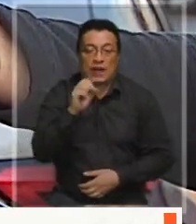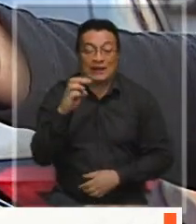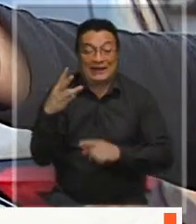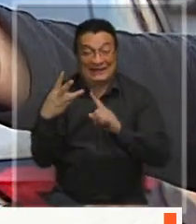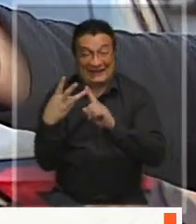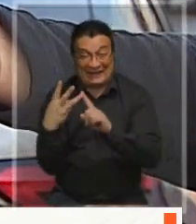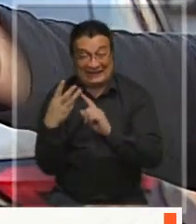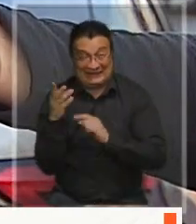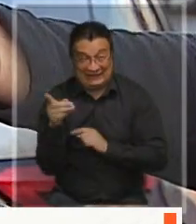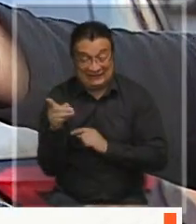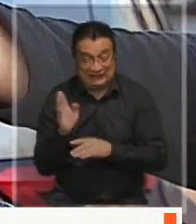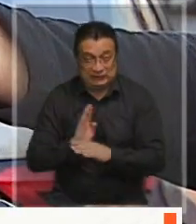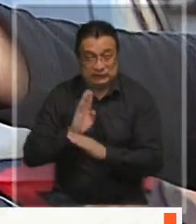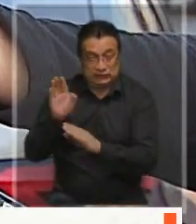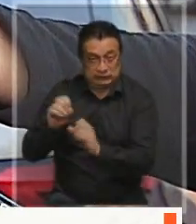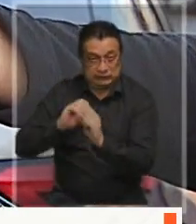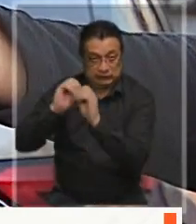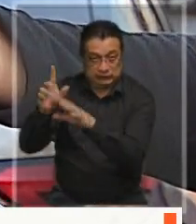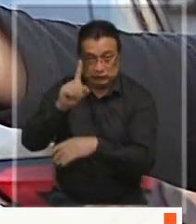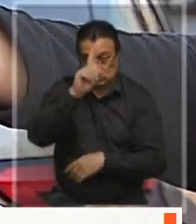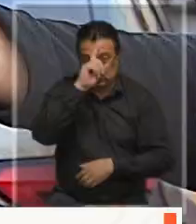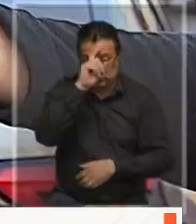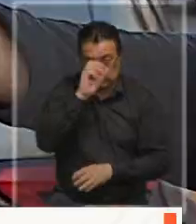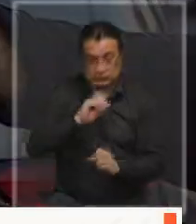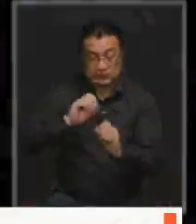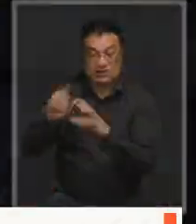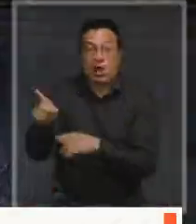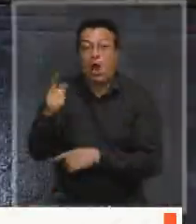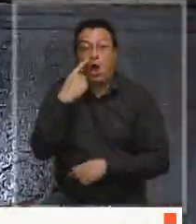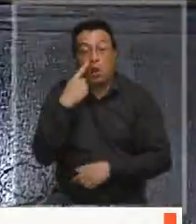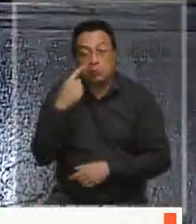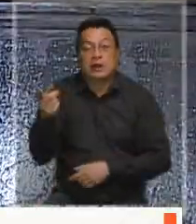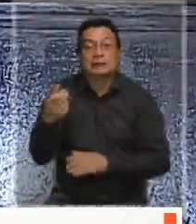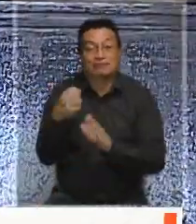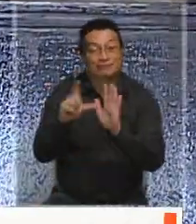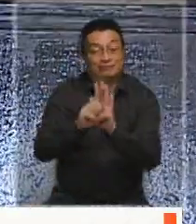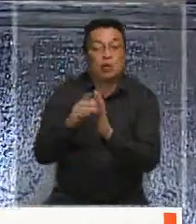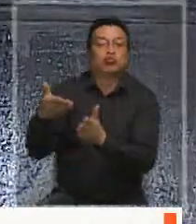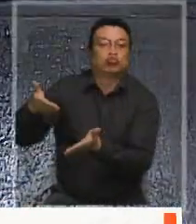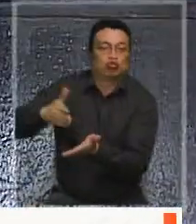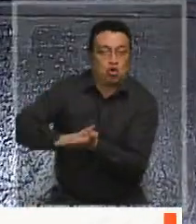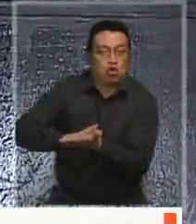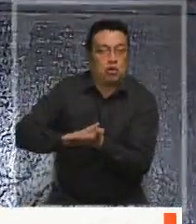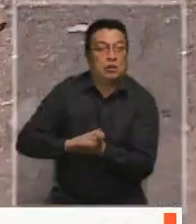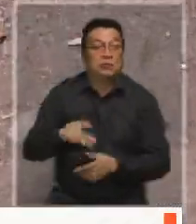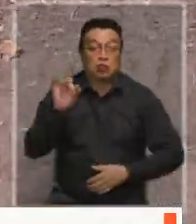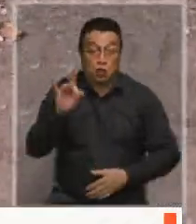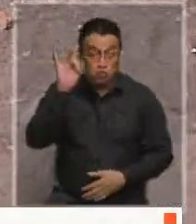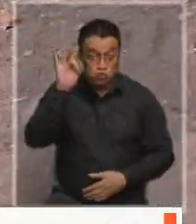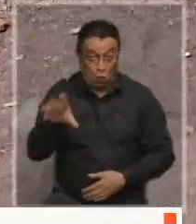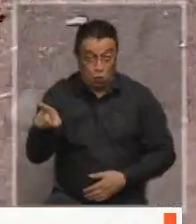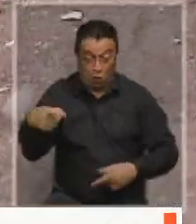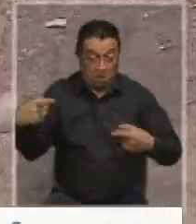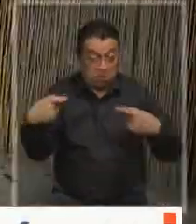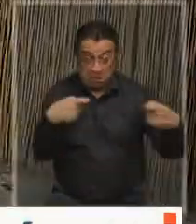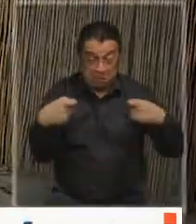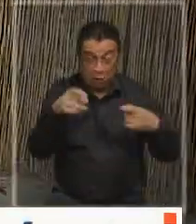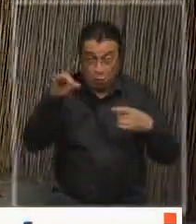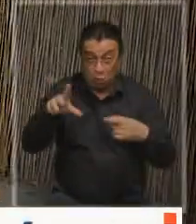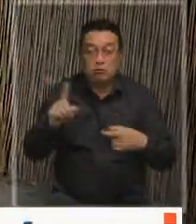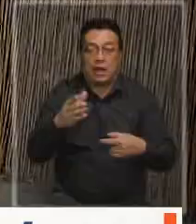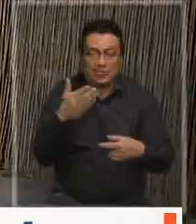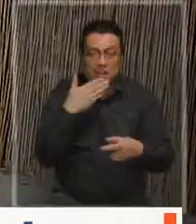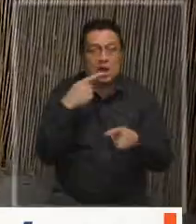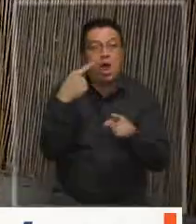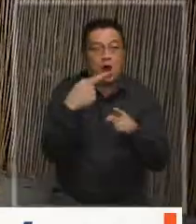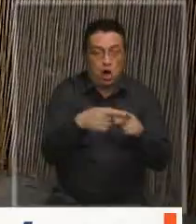dicho centro asistencial el individuo fallece. Este hecho no fue el único en que hubo intercambio de disparos entre